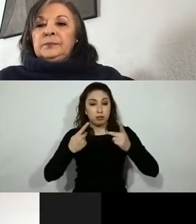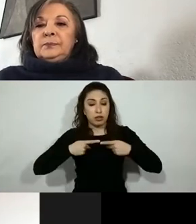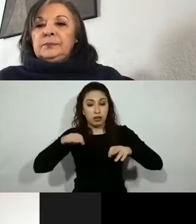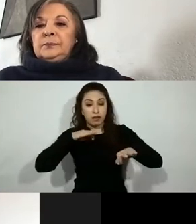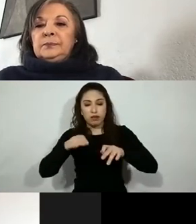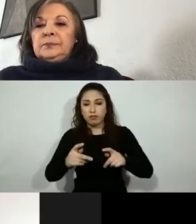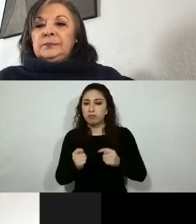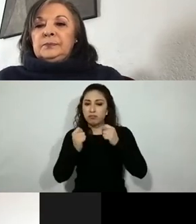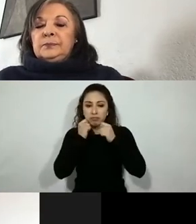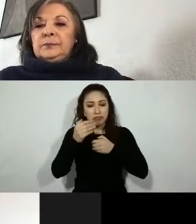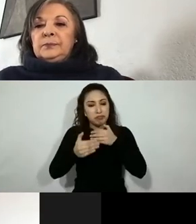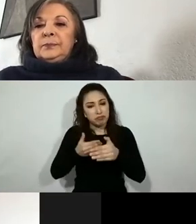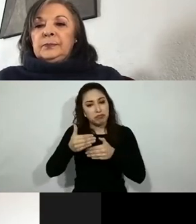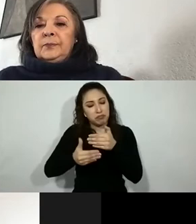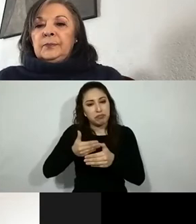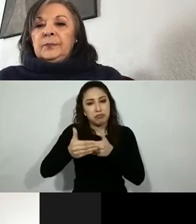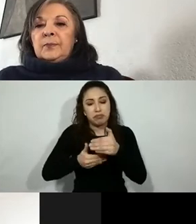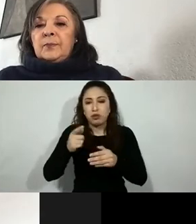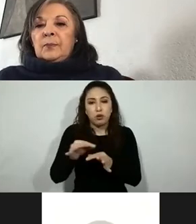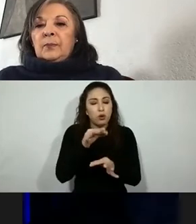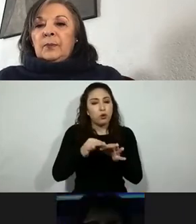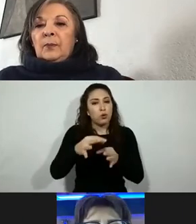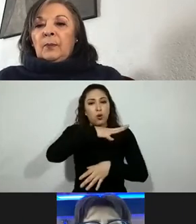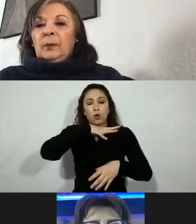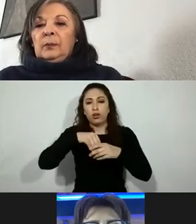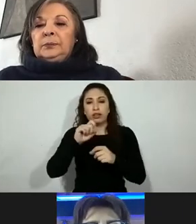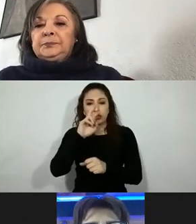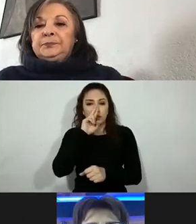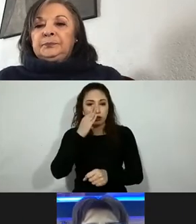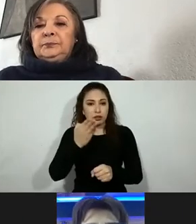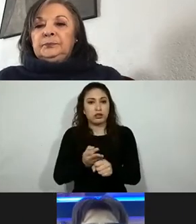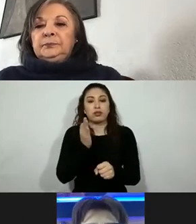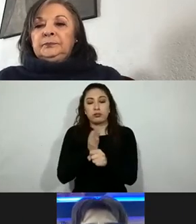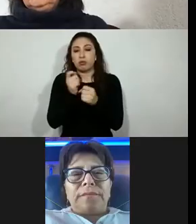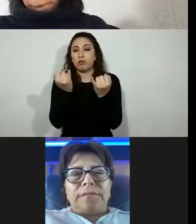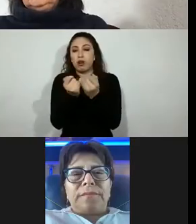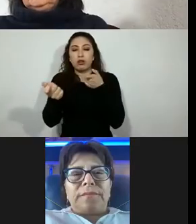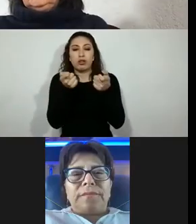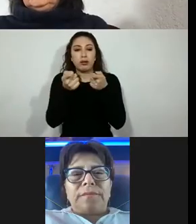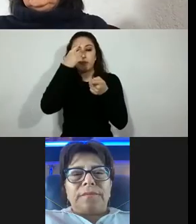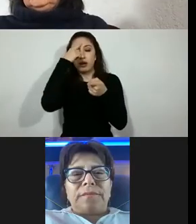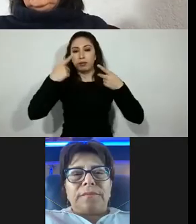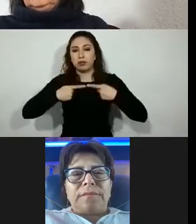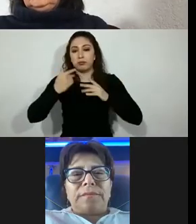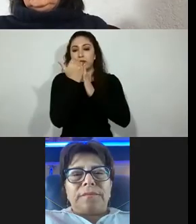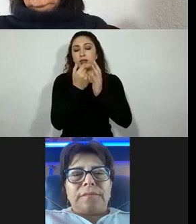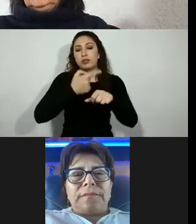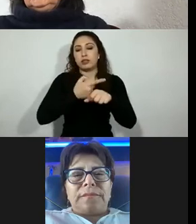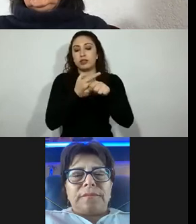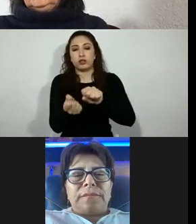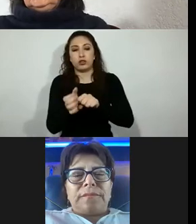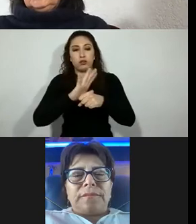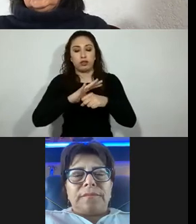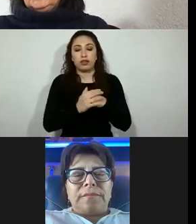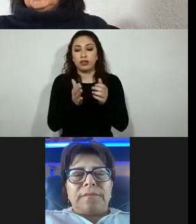atendido todas nuestras obligaciones y hemos enfrentado la emergencia. En 2020, enfocamos